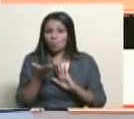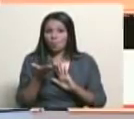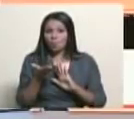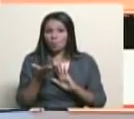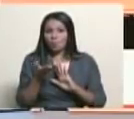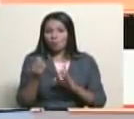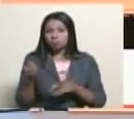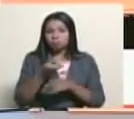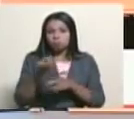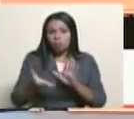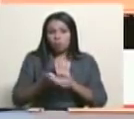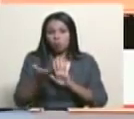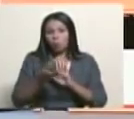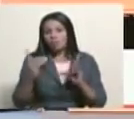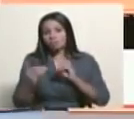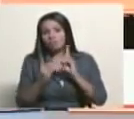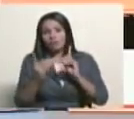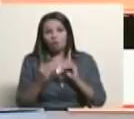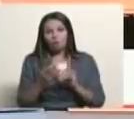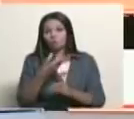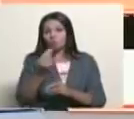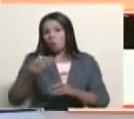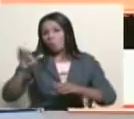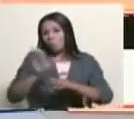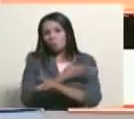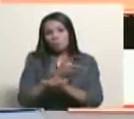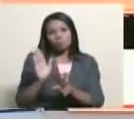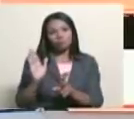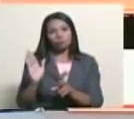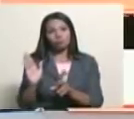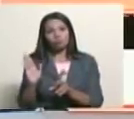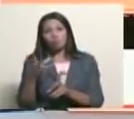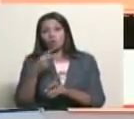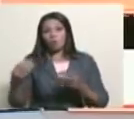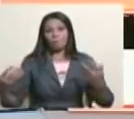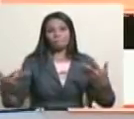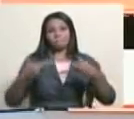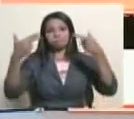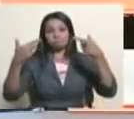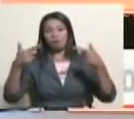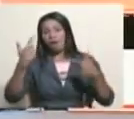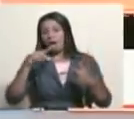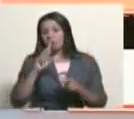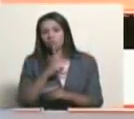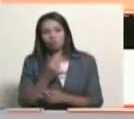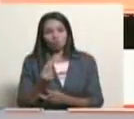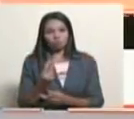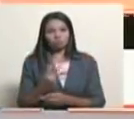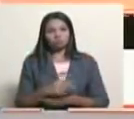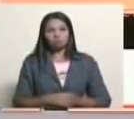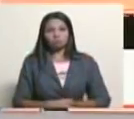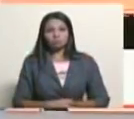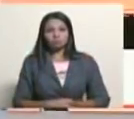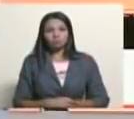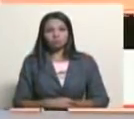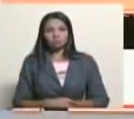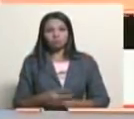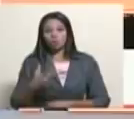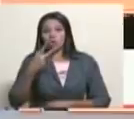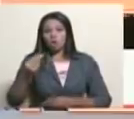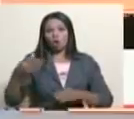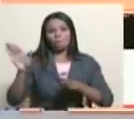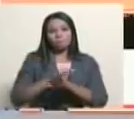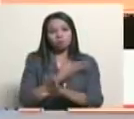Y buscando el diálogo le decimos no a la violencia, no al enfrentamiento fratricida, no al